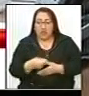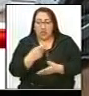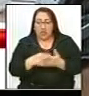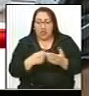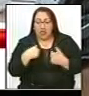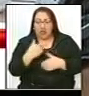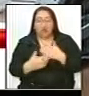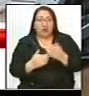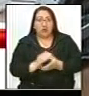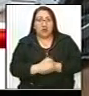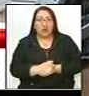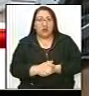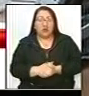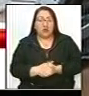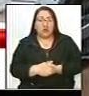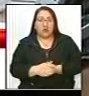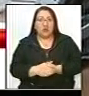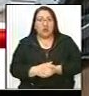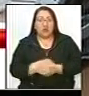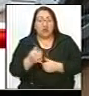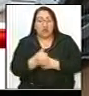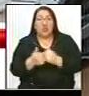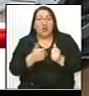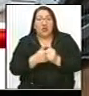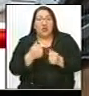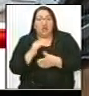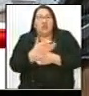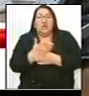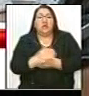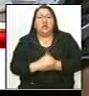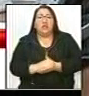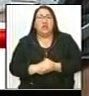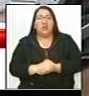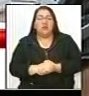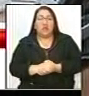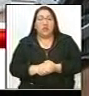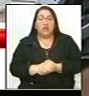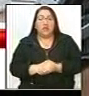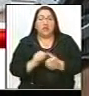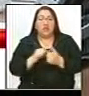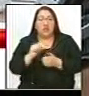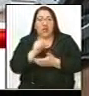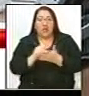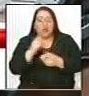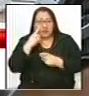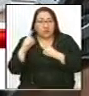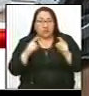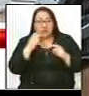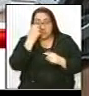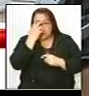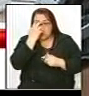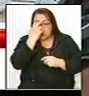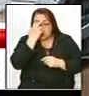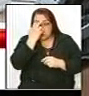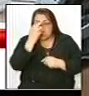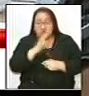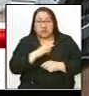un proceso detrás que va entre la relación directa entre el contratista, el supervisor y el gobierno regional.